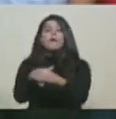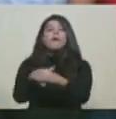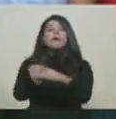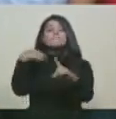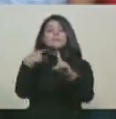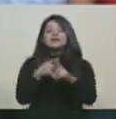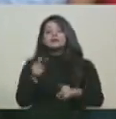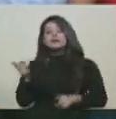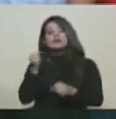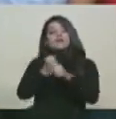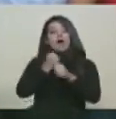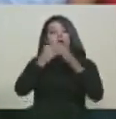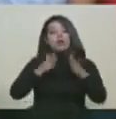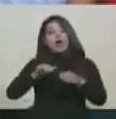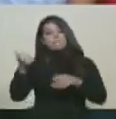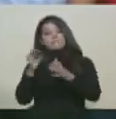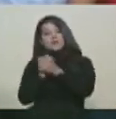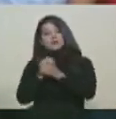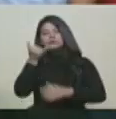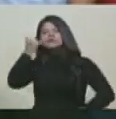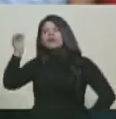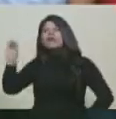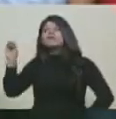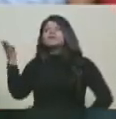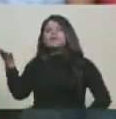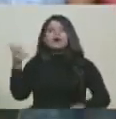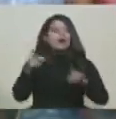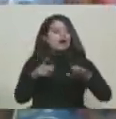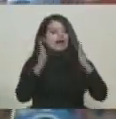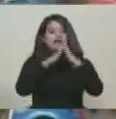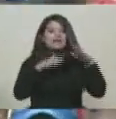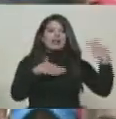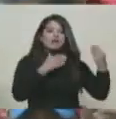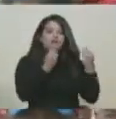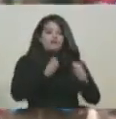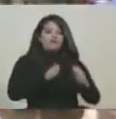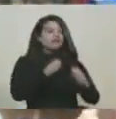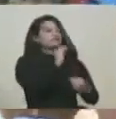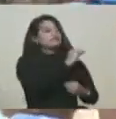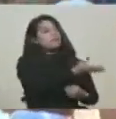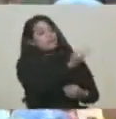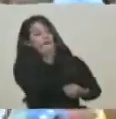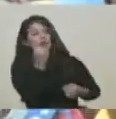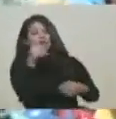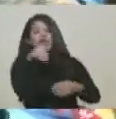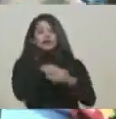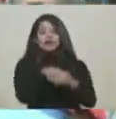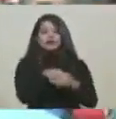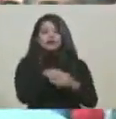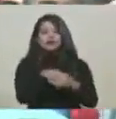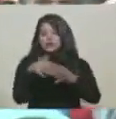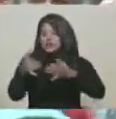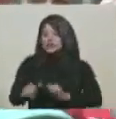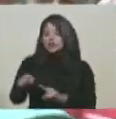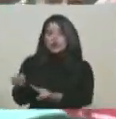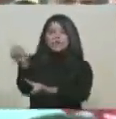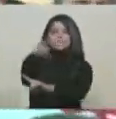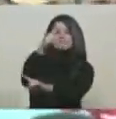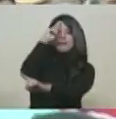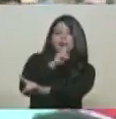compañero de trabajo, llámelo también. El vecino, la vecina, el papá del compañerito, la compañerita de su